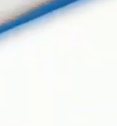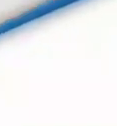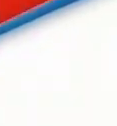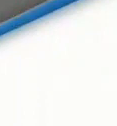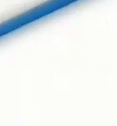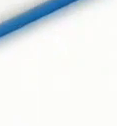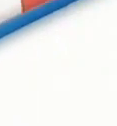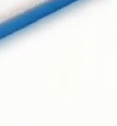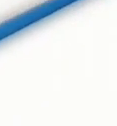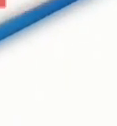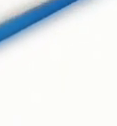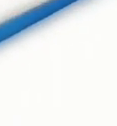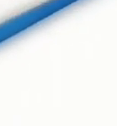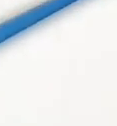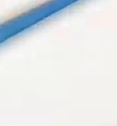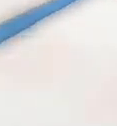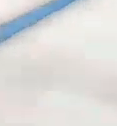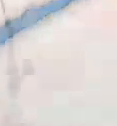Bajo supervisión adulta.